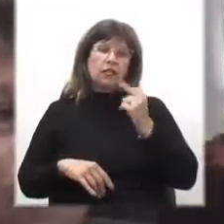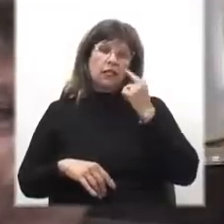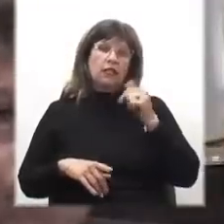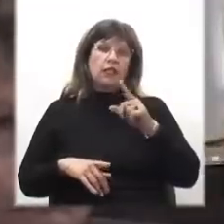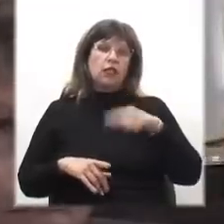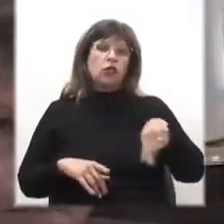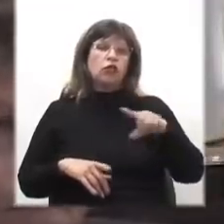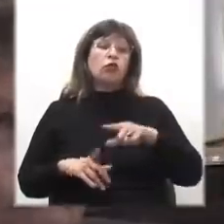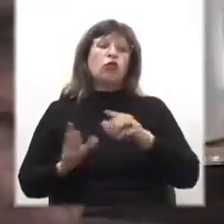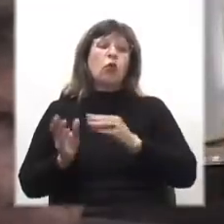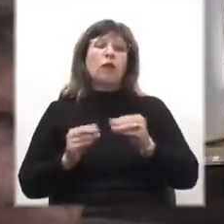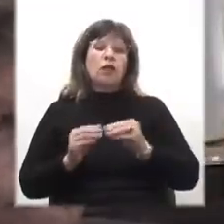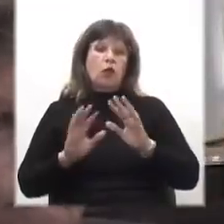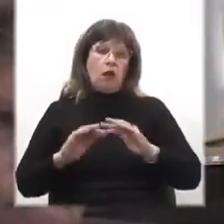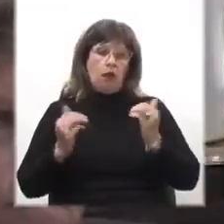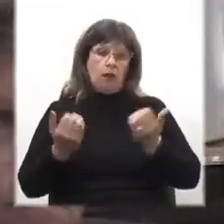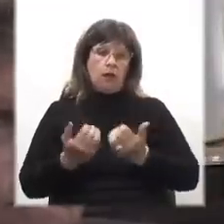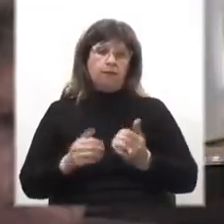Cámara.